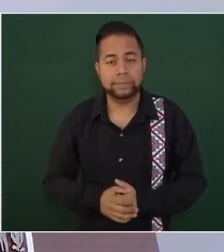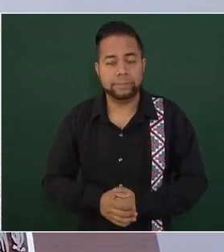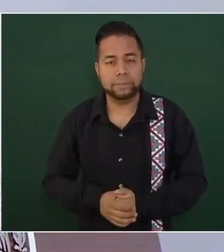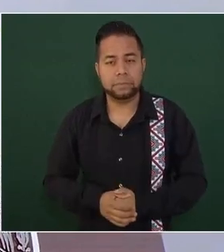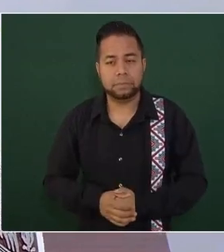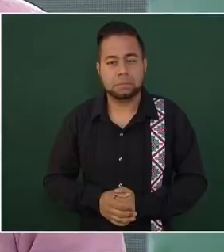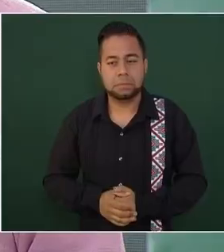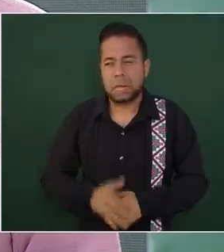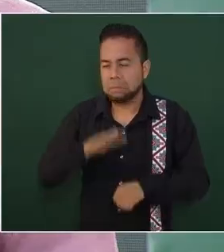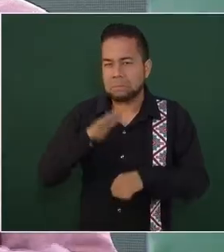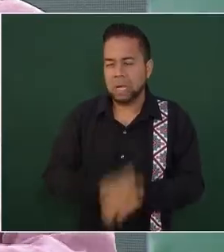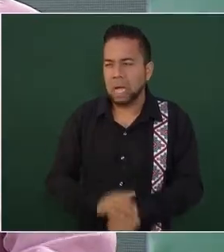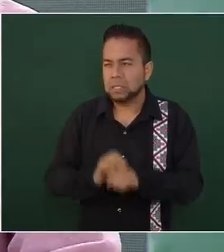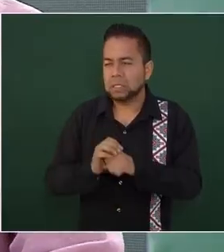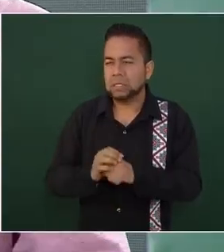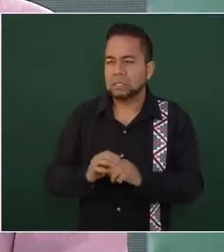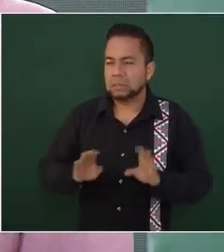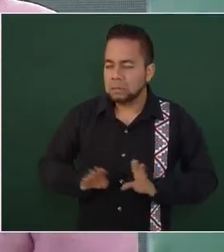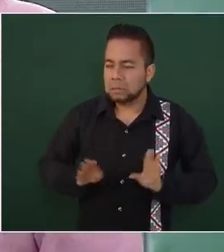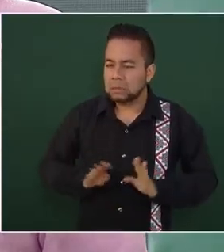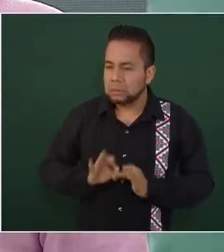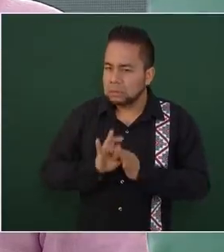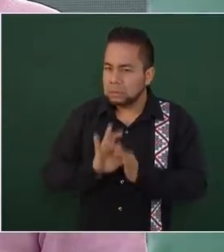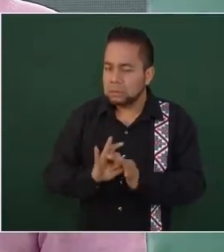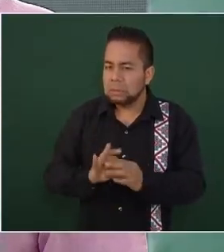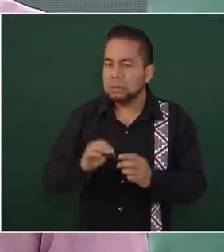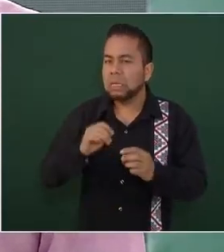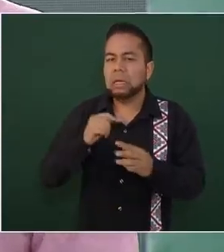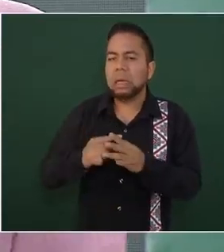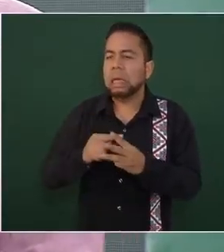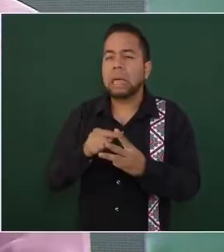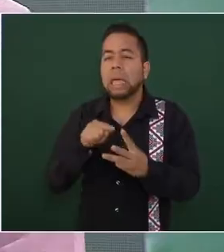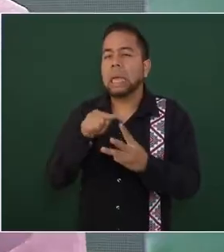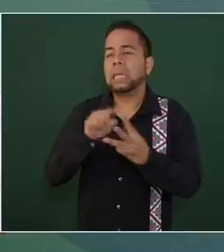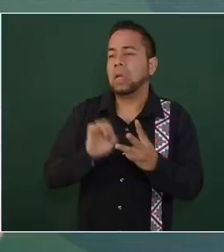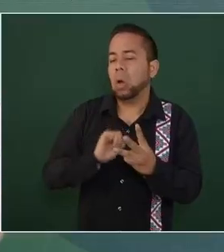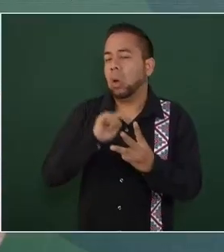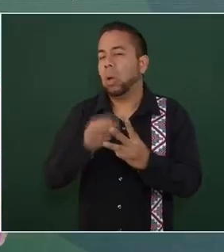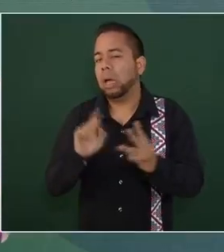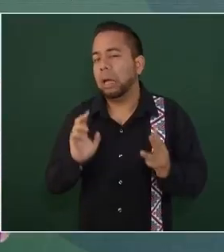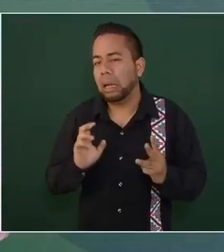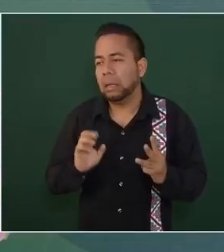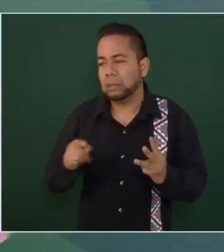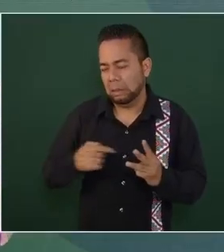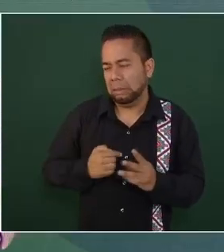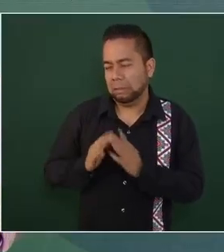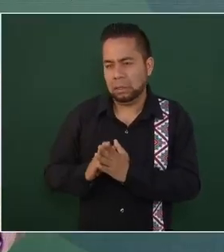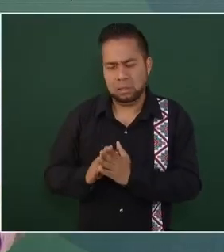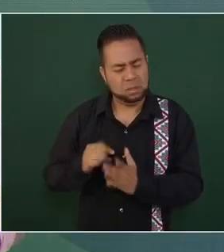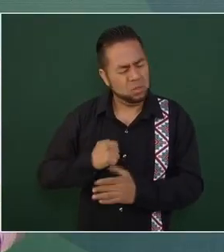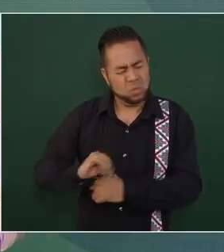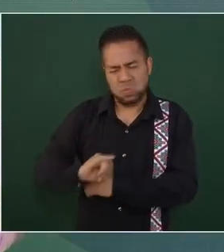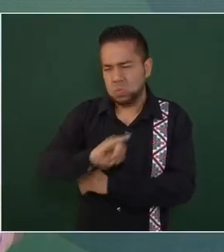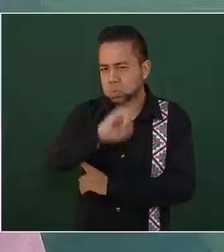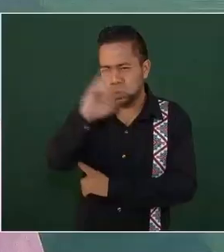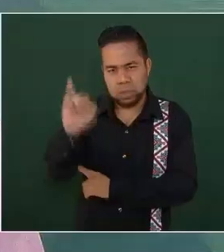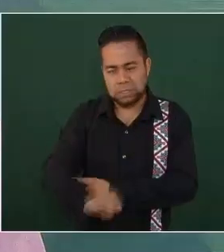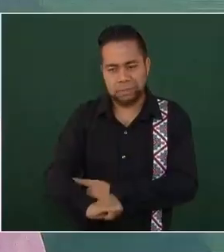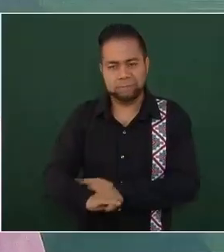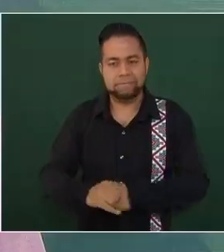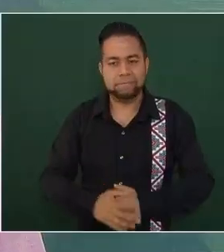más conveniente es esta compañera o este compañero no no